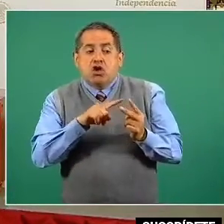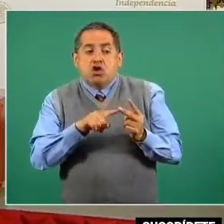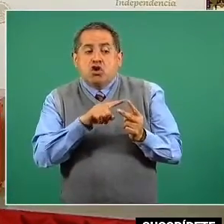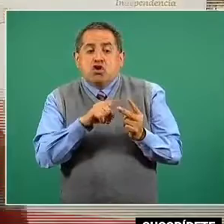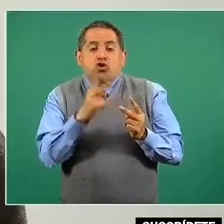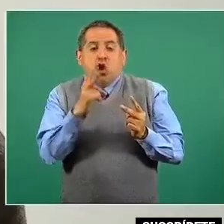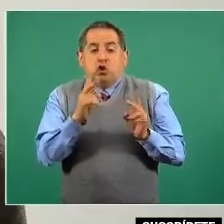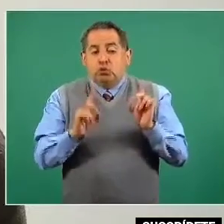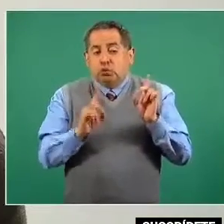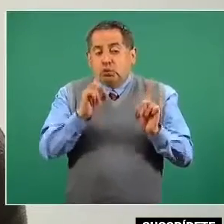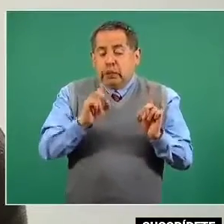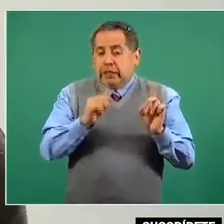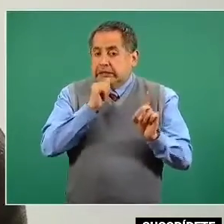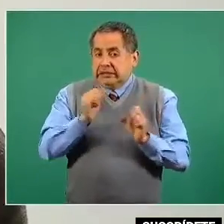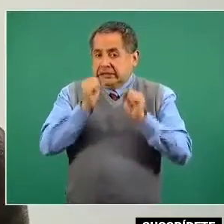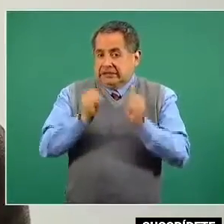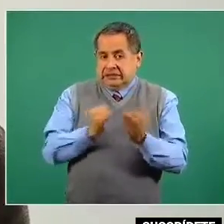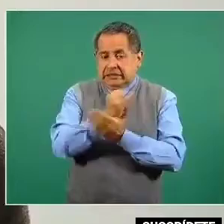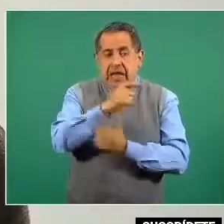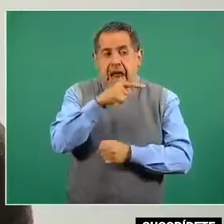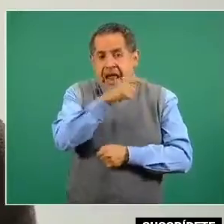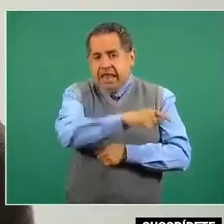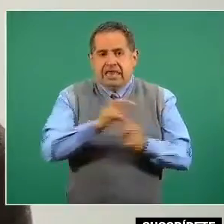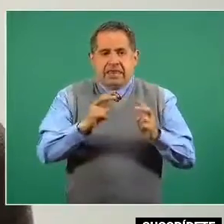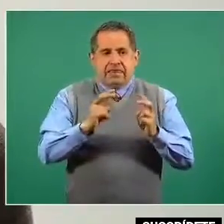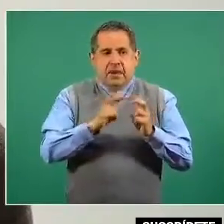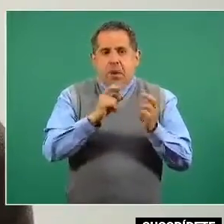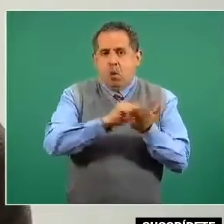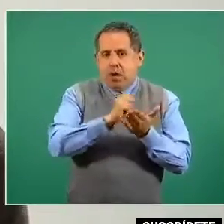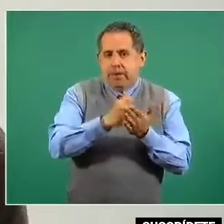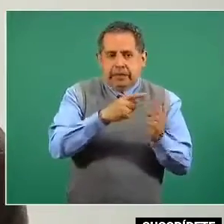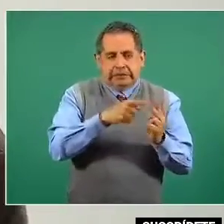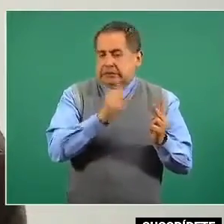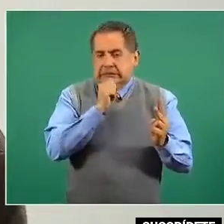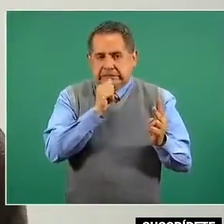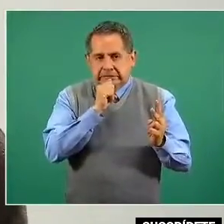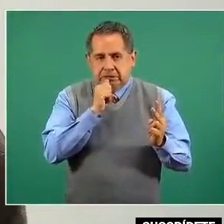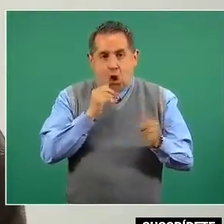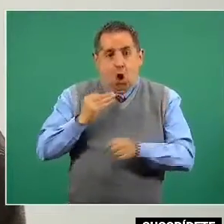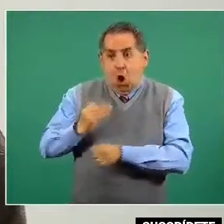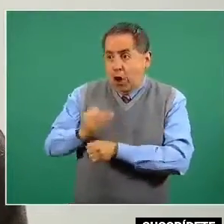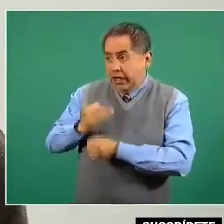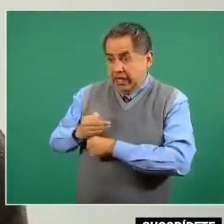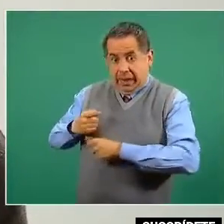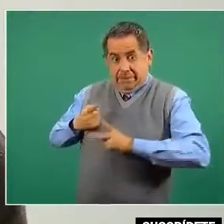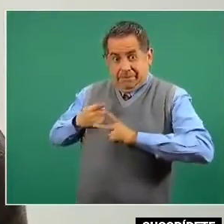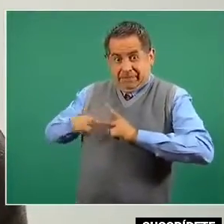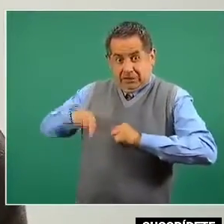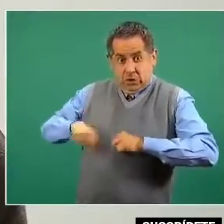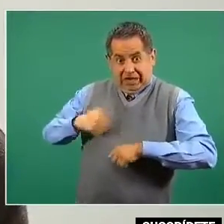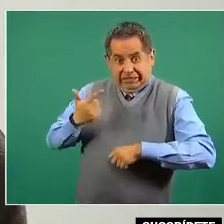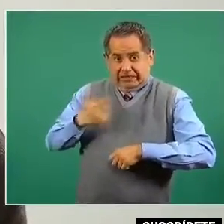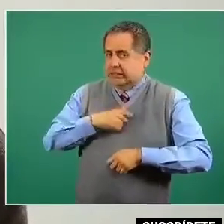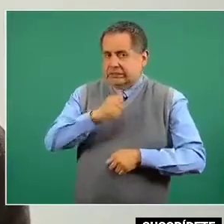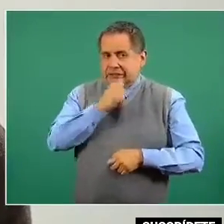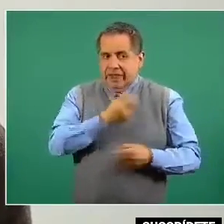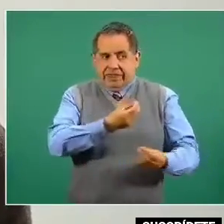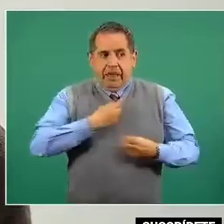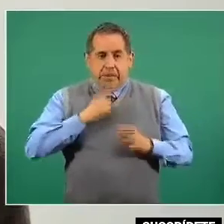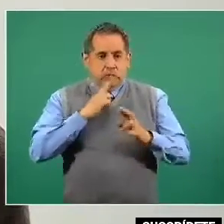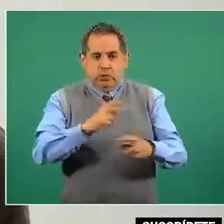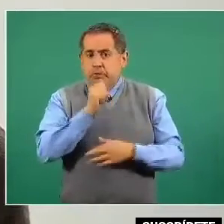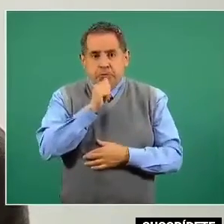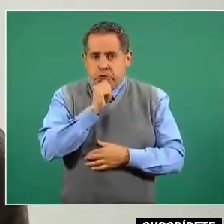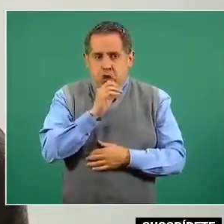están estudiándose en Tamaulipas. Hasta momentos antes de entrar a la conferencia todavía no se tenían los resultados, y